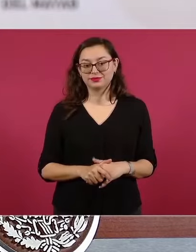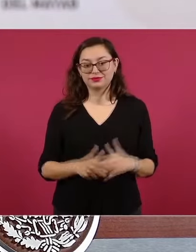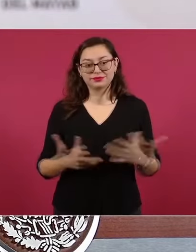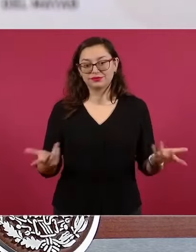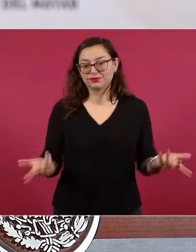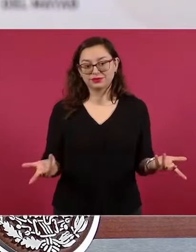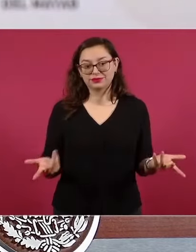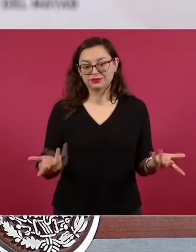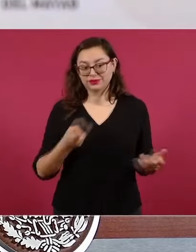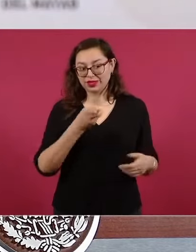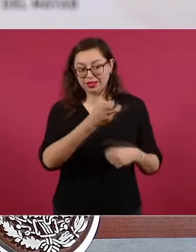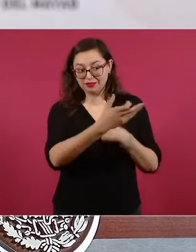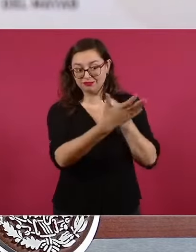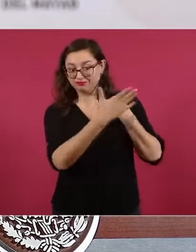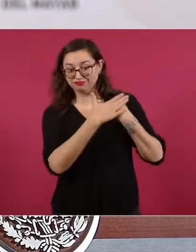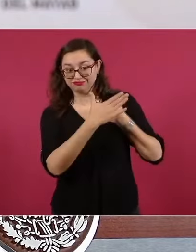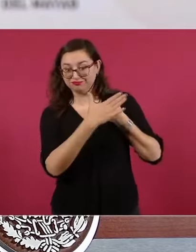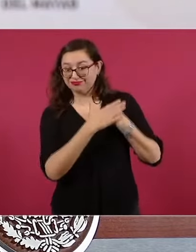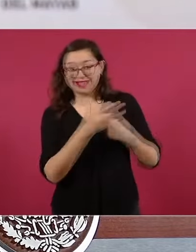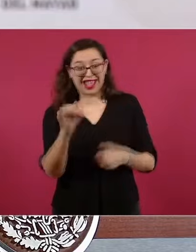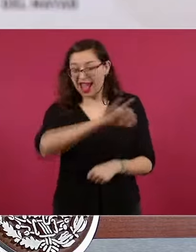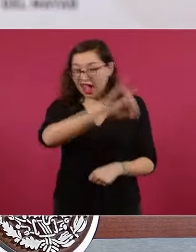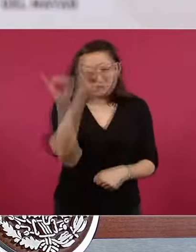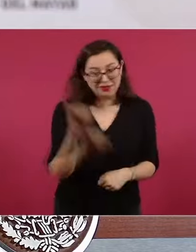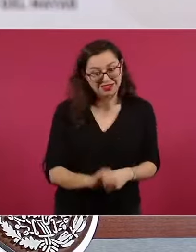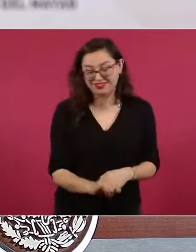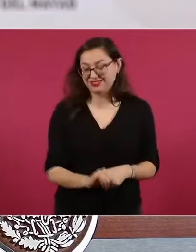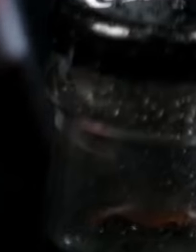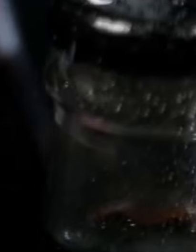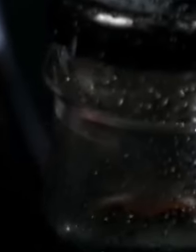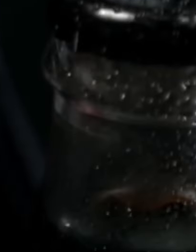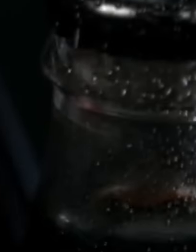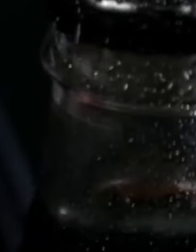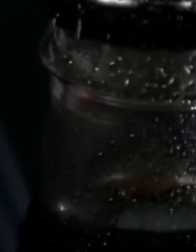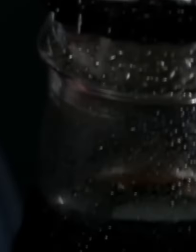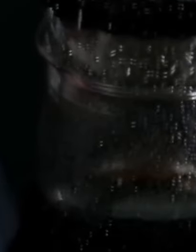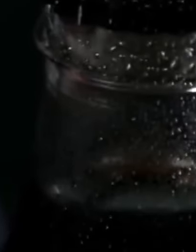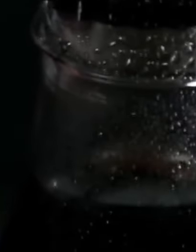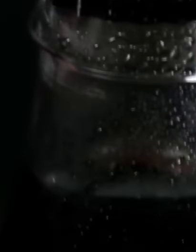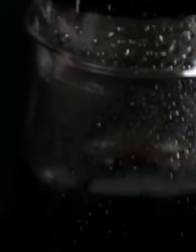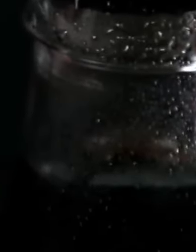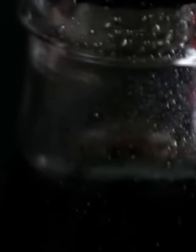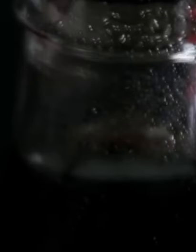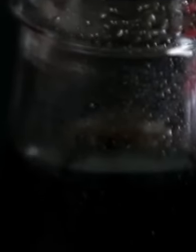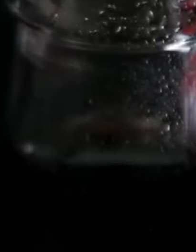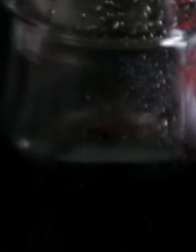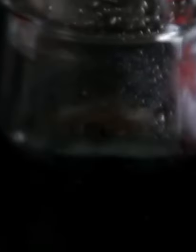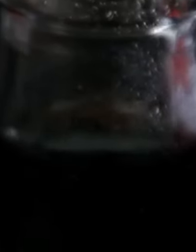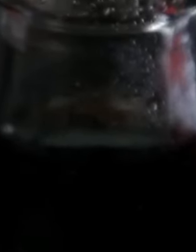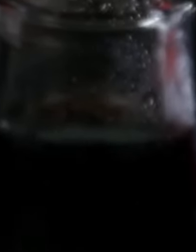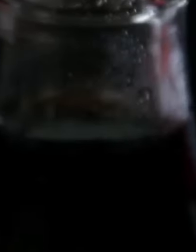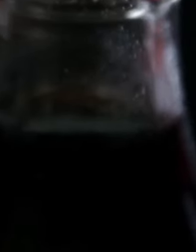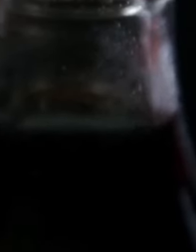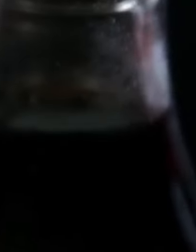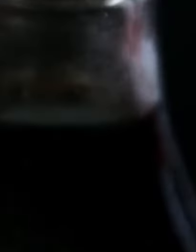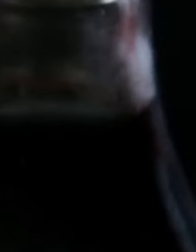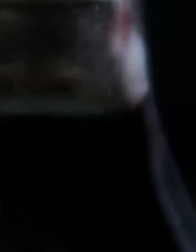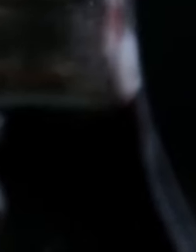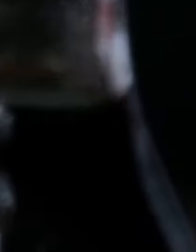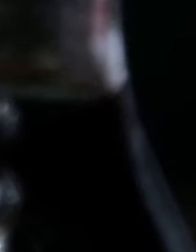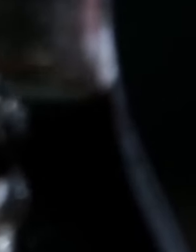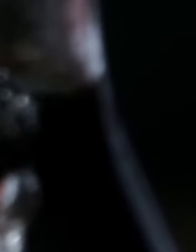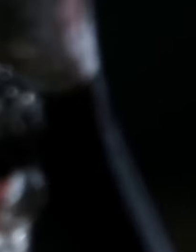Nacional, López Obrador calificó como un escándalo en las redes sociales el que ya no van a seguir vendiendo Coca-Cola en Morelos, luego de que la